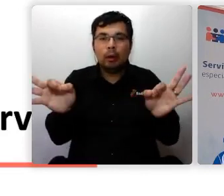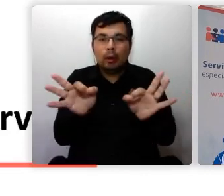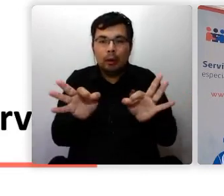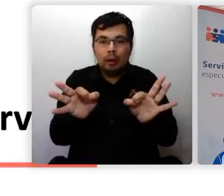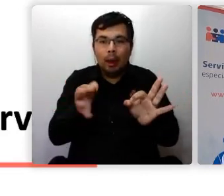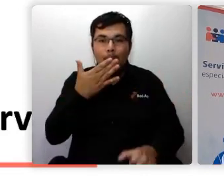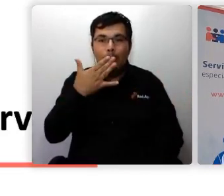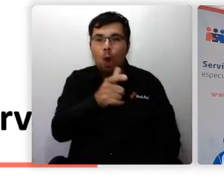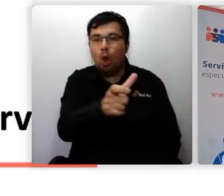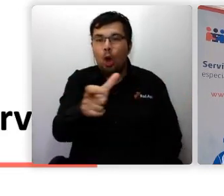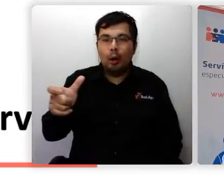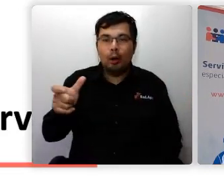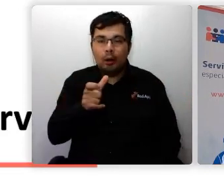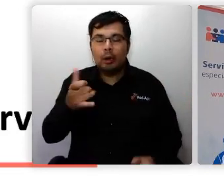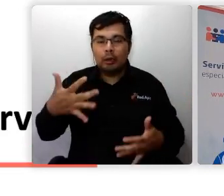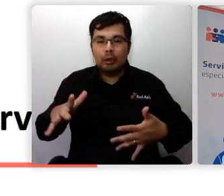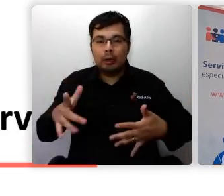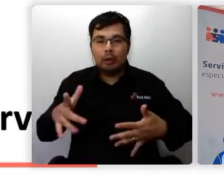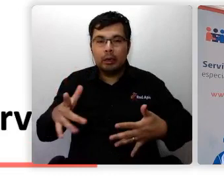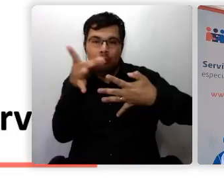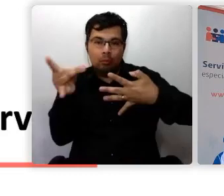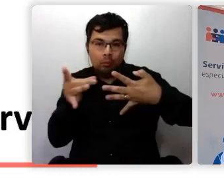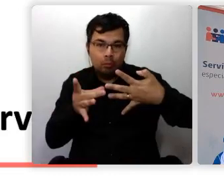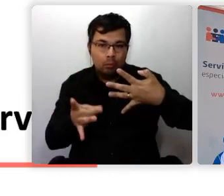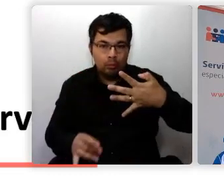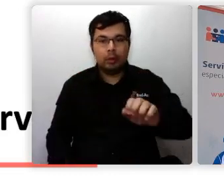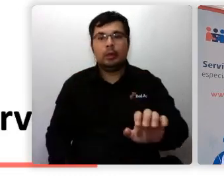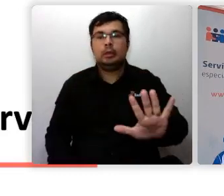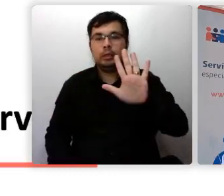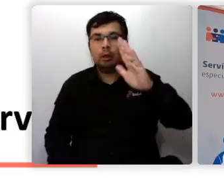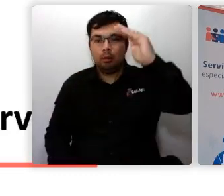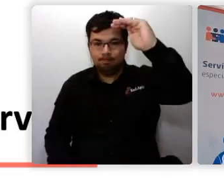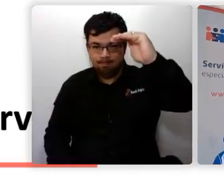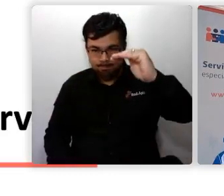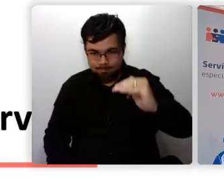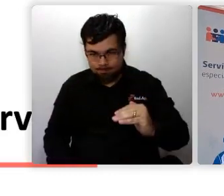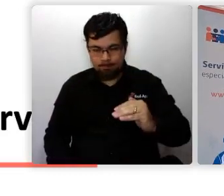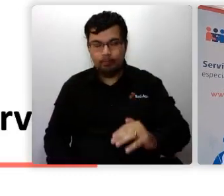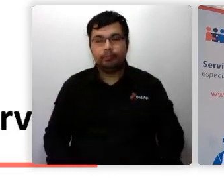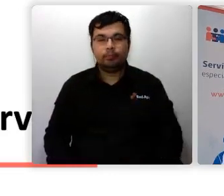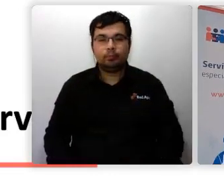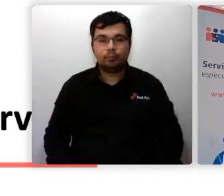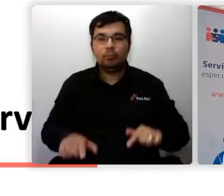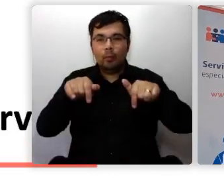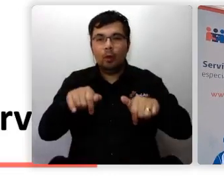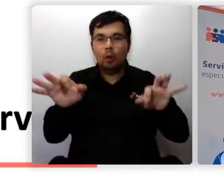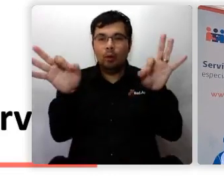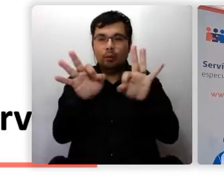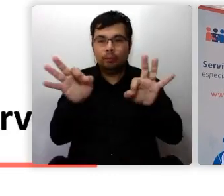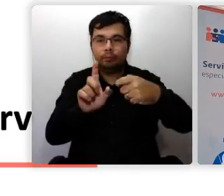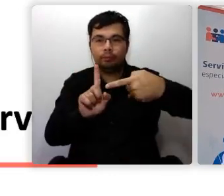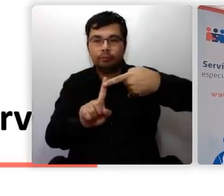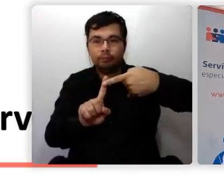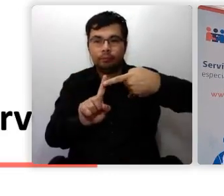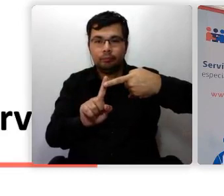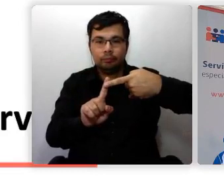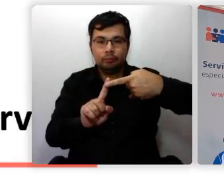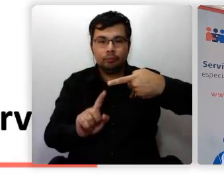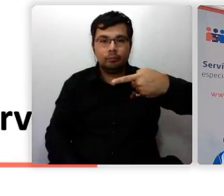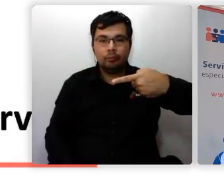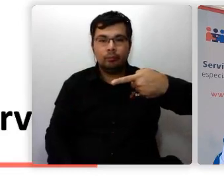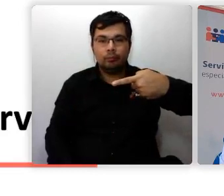hemos clasificado nuestro trabajo en cinco tipos y que les voy a explicar ahora en detalle. El primer servicio es orientación y apoyo,